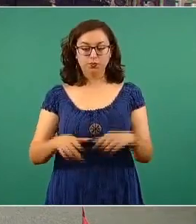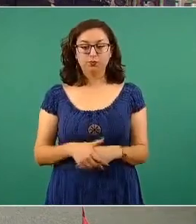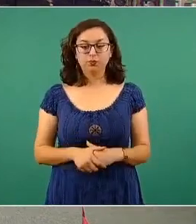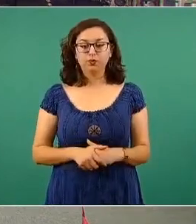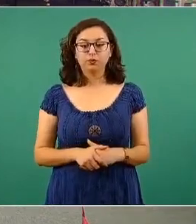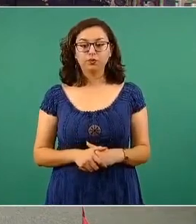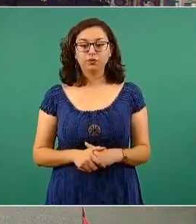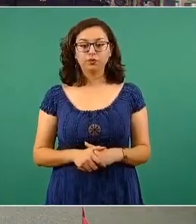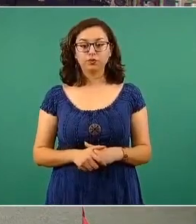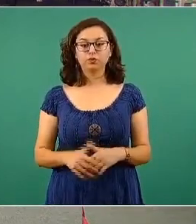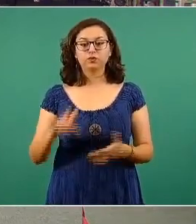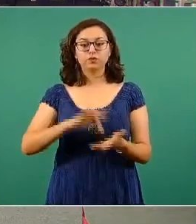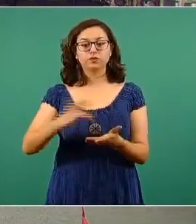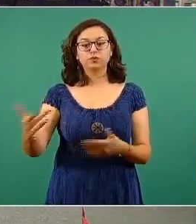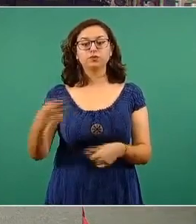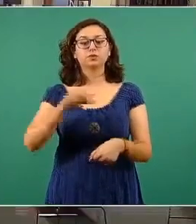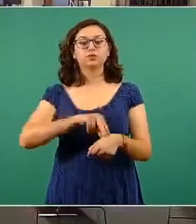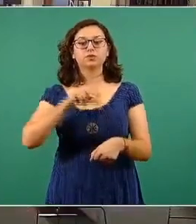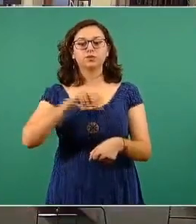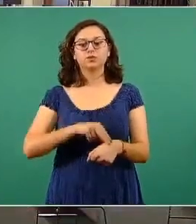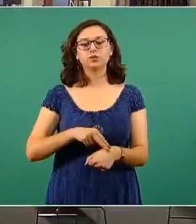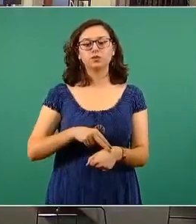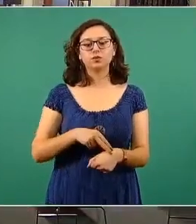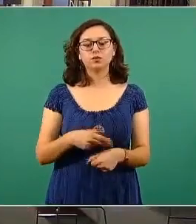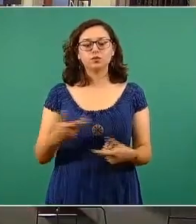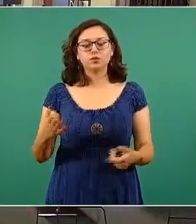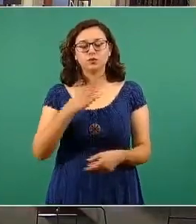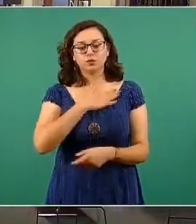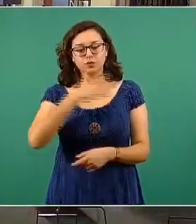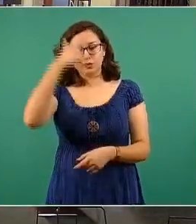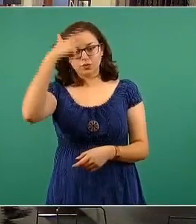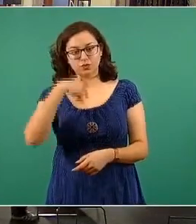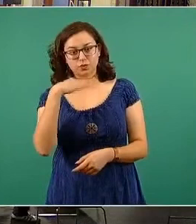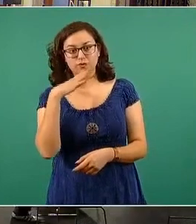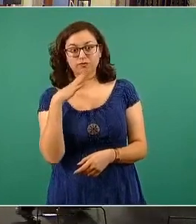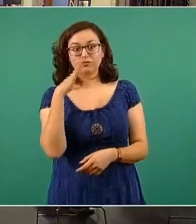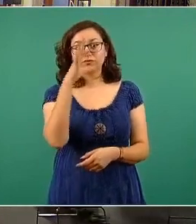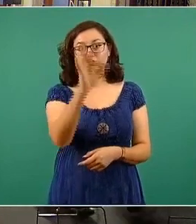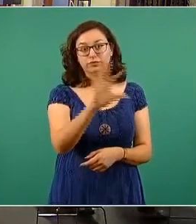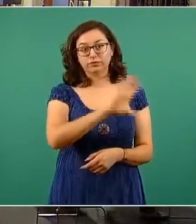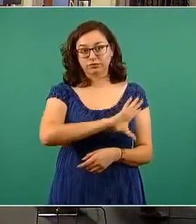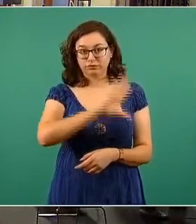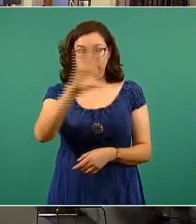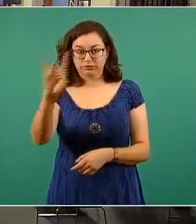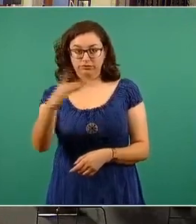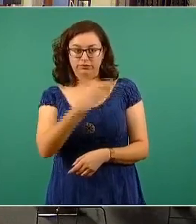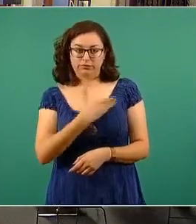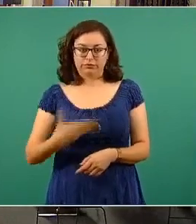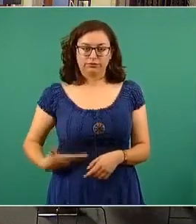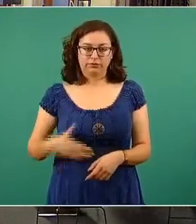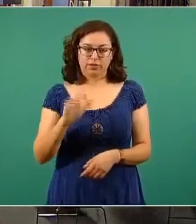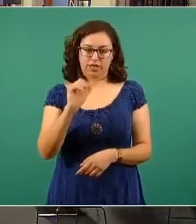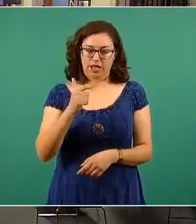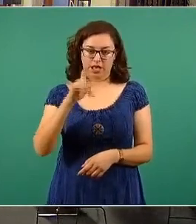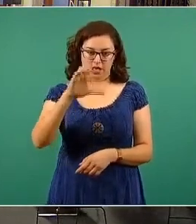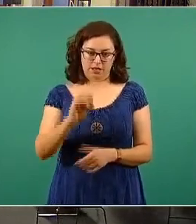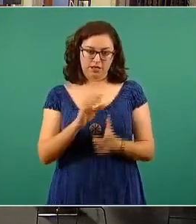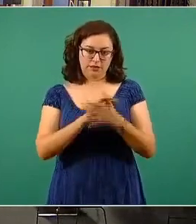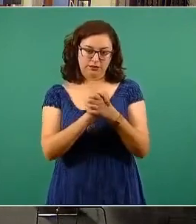Adelante. Gracias, doctor. Muy buenas noches. Saludamos también al presidente Andrés Manuel López Obrador. Doctor, le tengo dos preguntas.